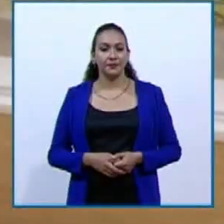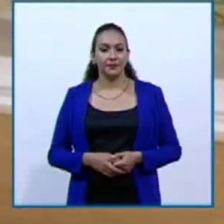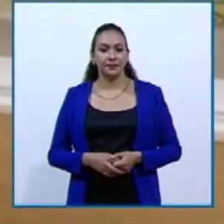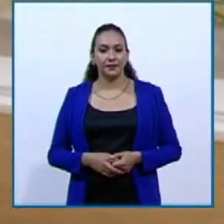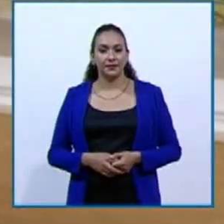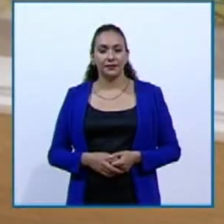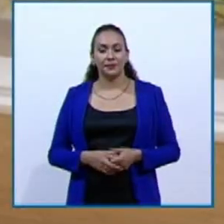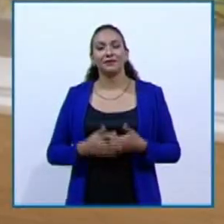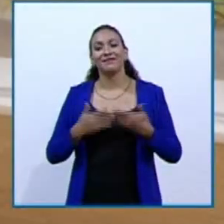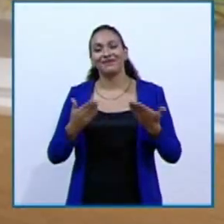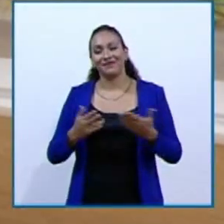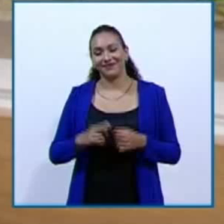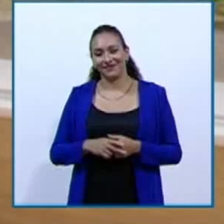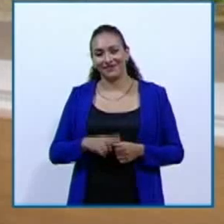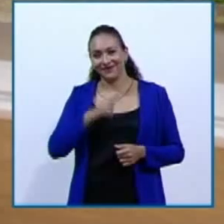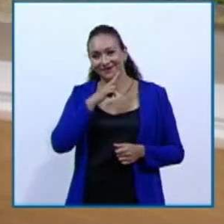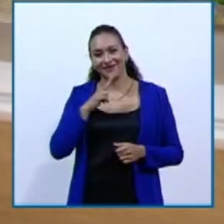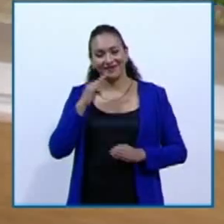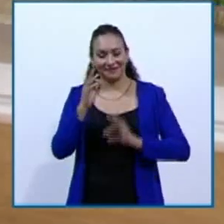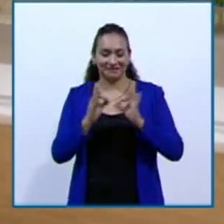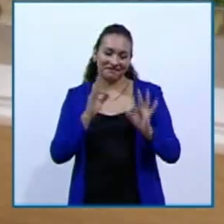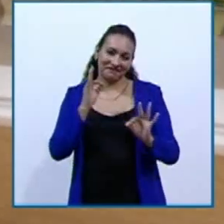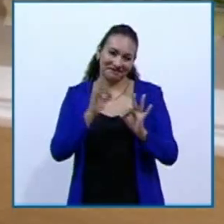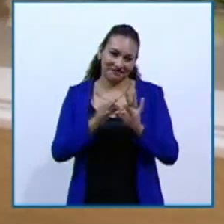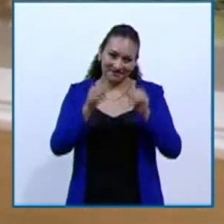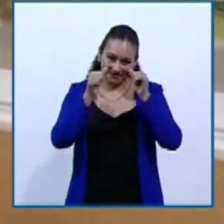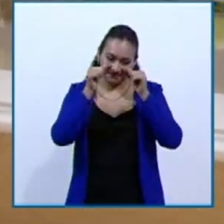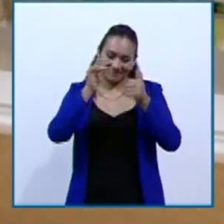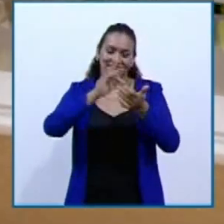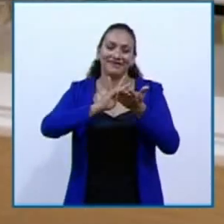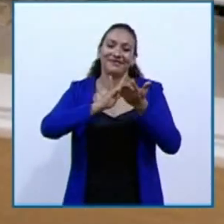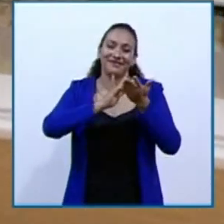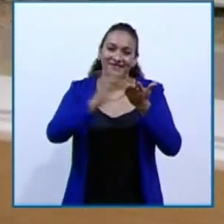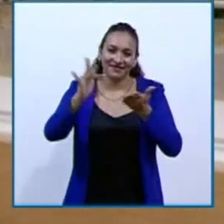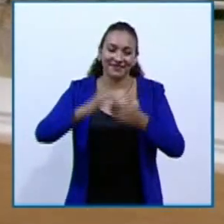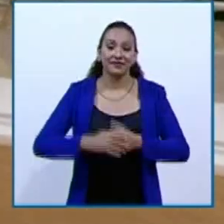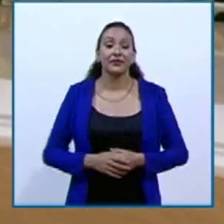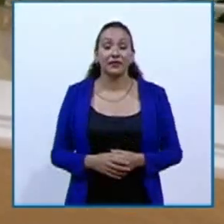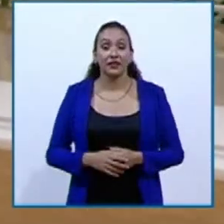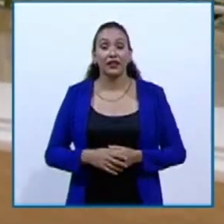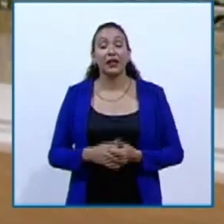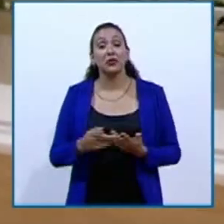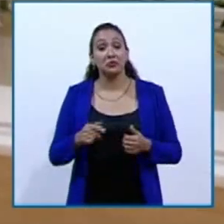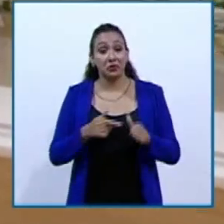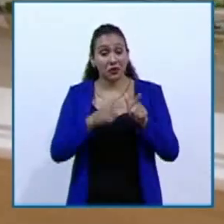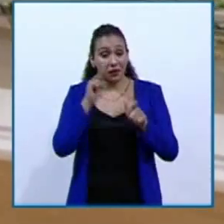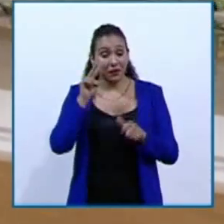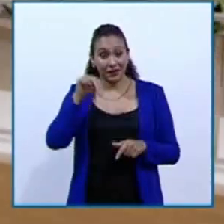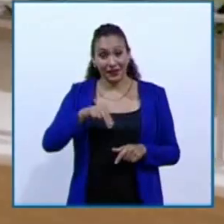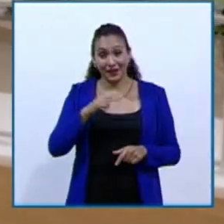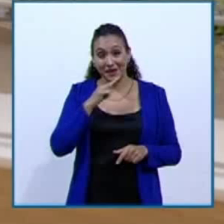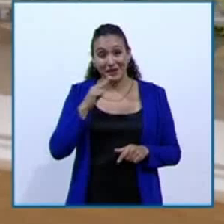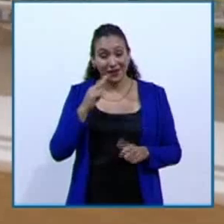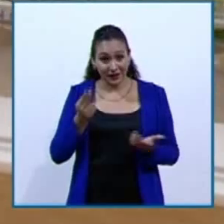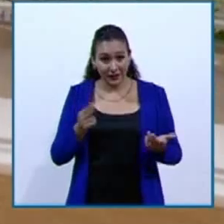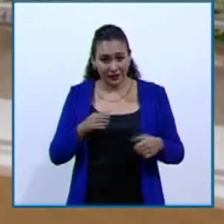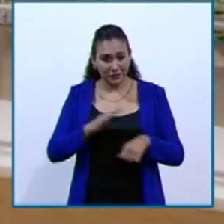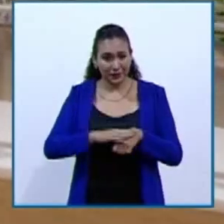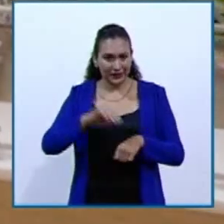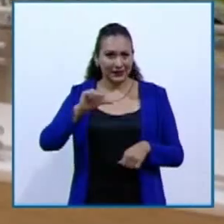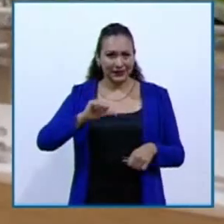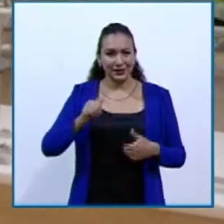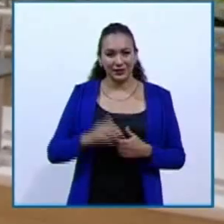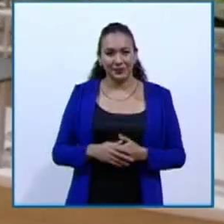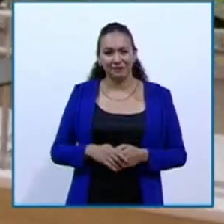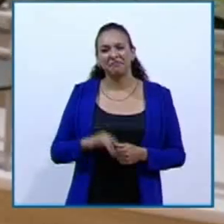Y es así como llegamos al final de este espacio de noticias, como siempre agradeciendo su compañía e invitándole a mantenerse aquí en la señal del canal del Poder